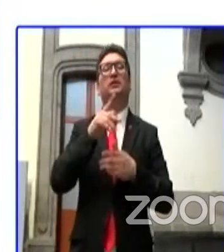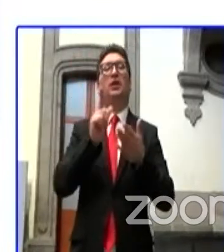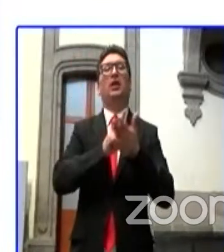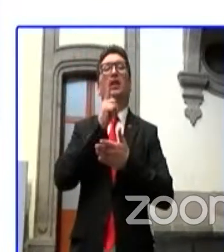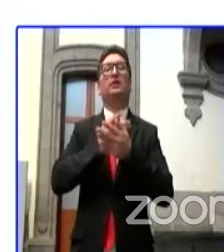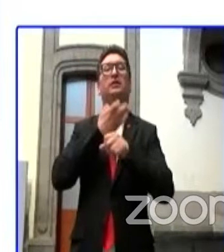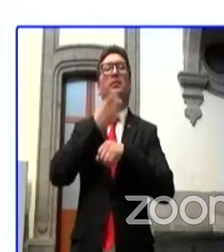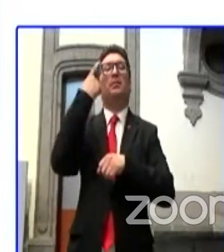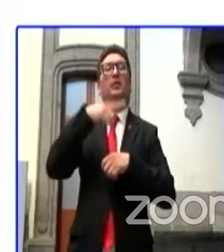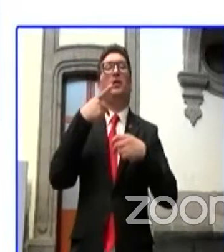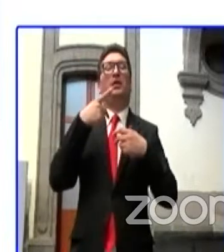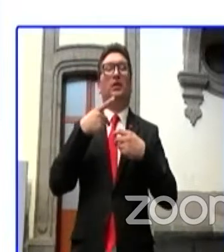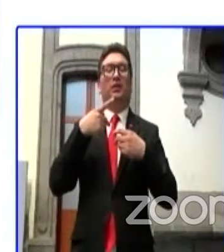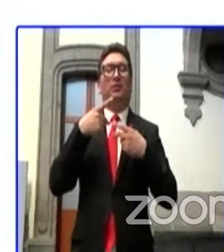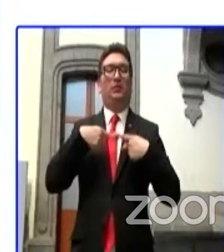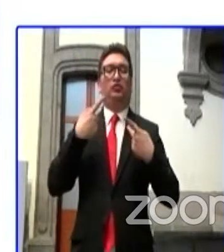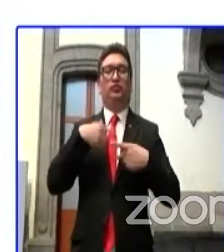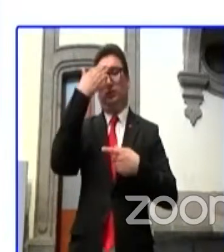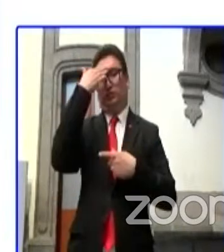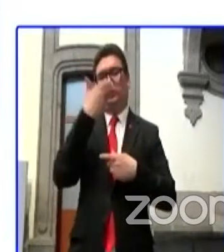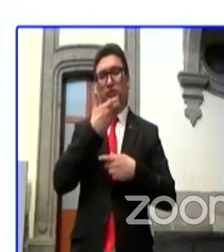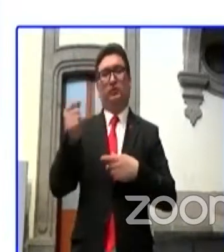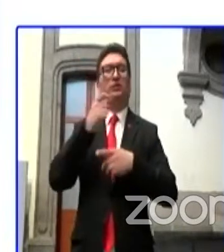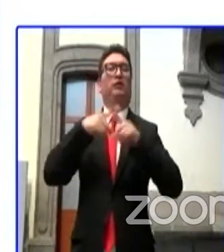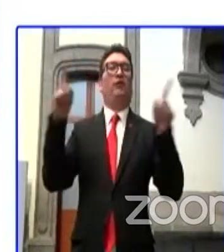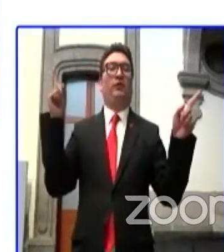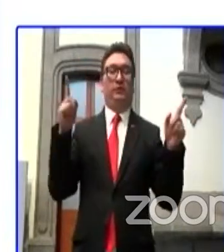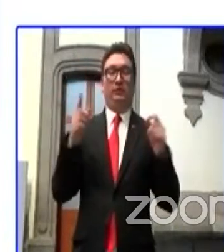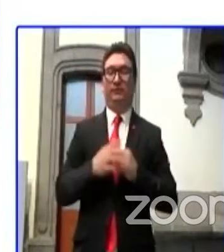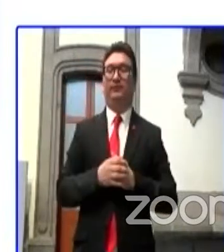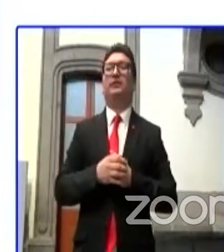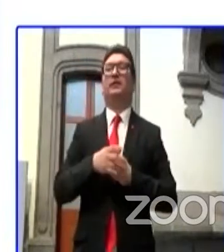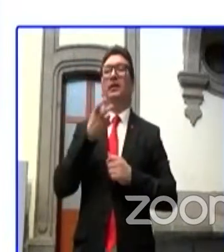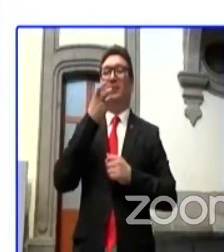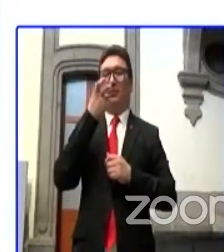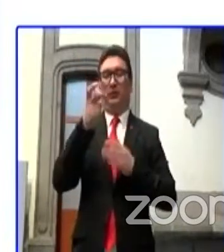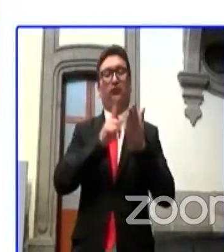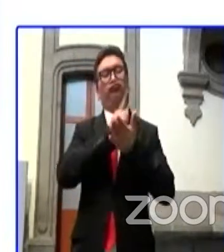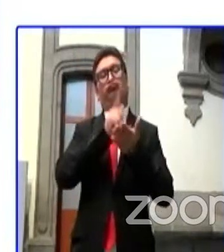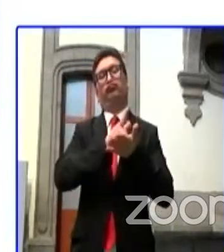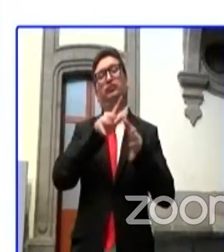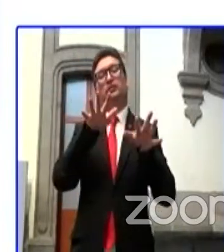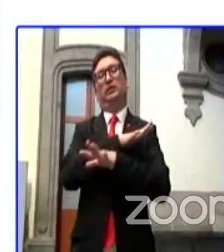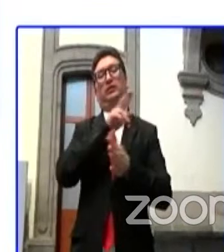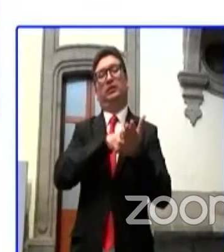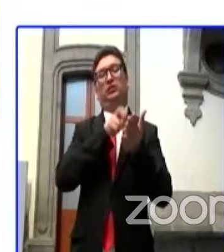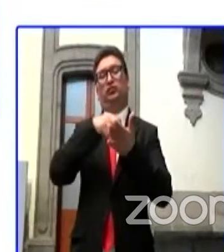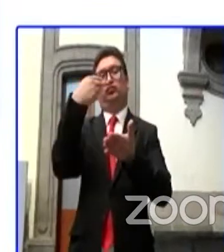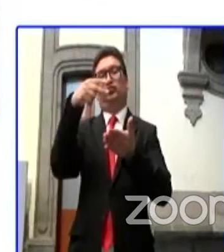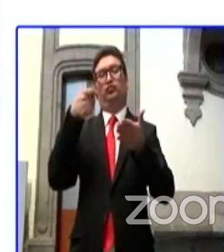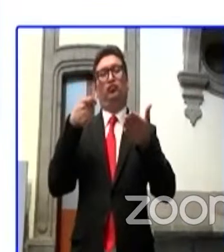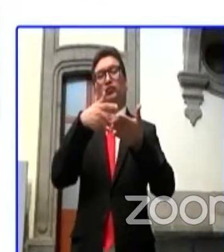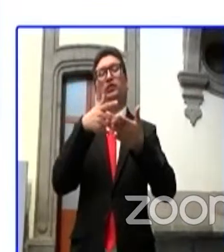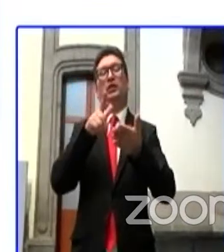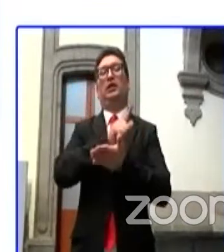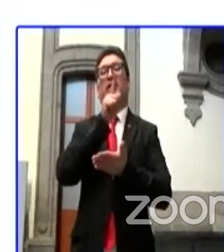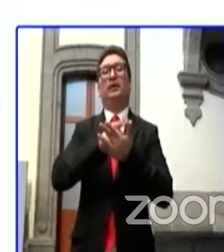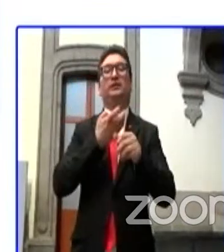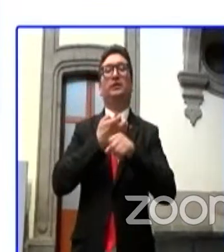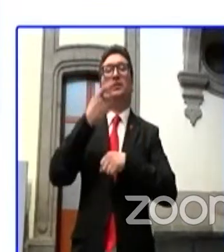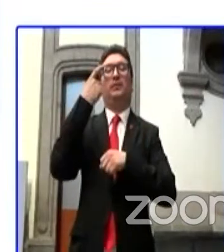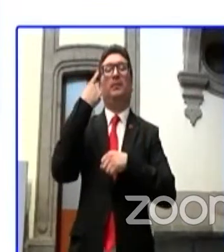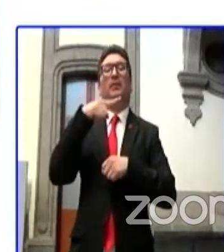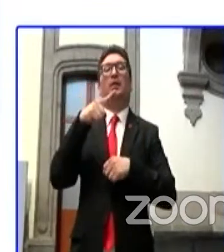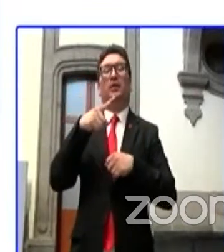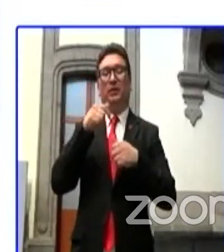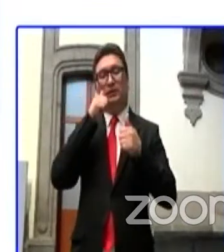Personas con Capacidades Diferentes. Ese fue el primer logro, ¿no? Se modificó el nombre, Ley Estatal para Atención e Inclusión de las Personas